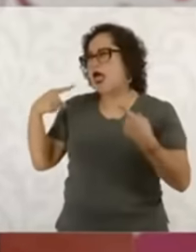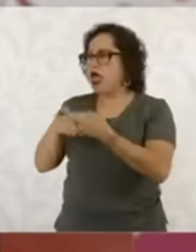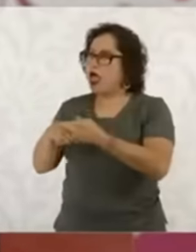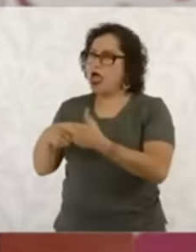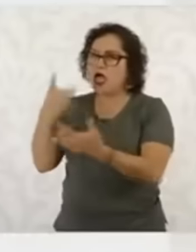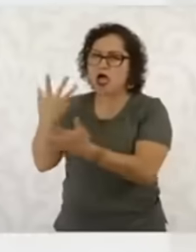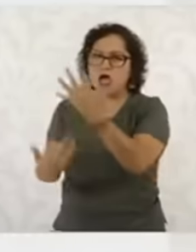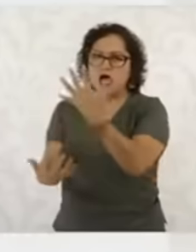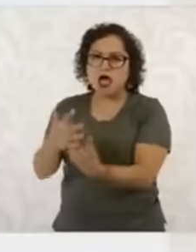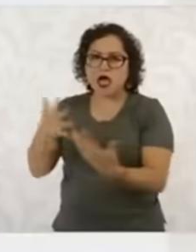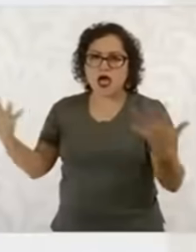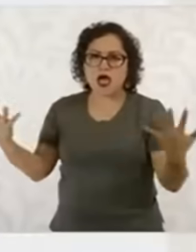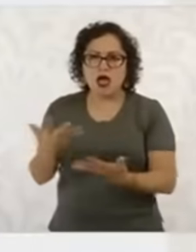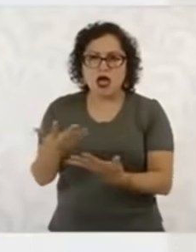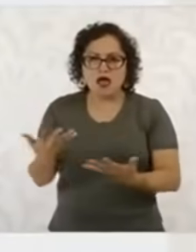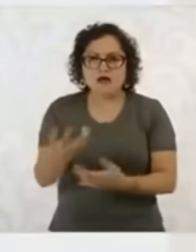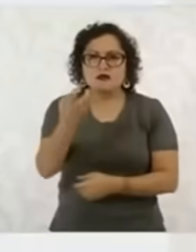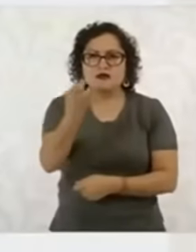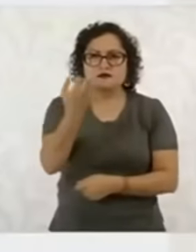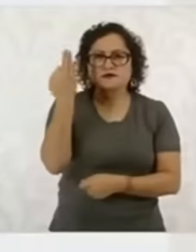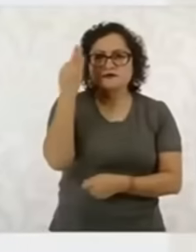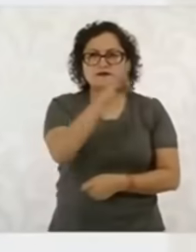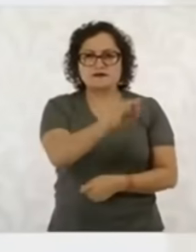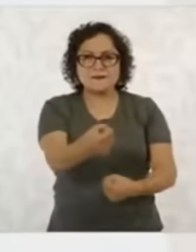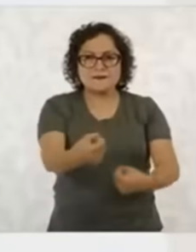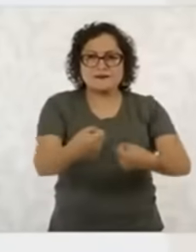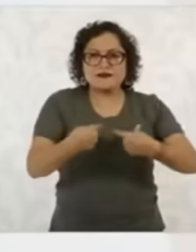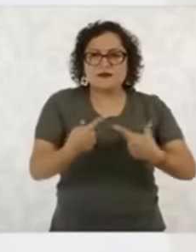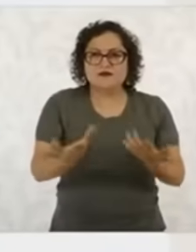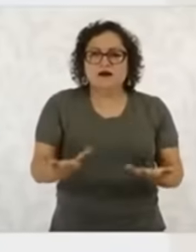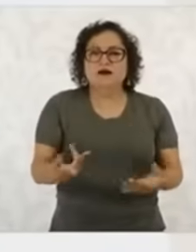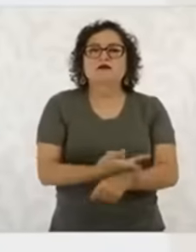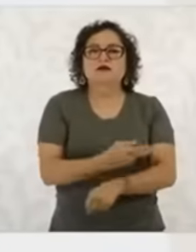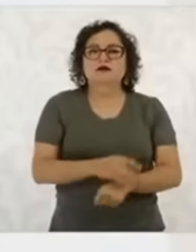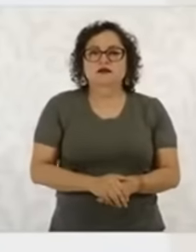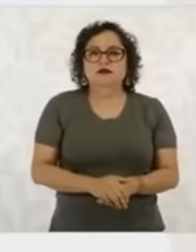su forma de vida, pues es la que muere con